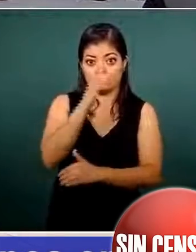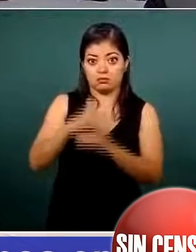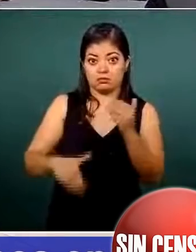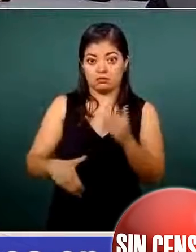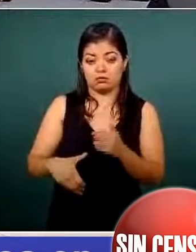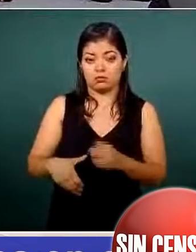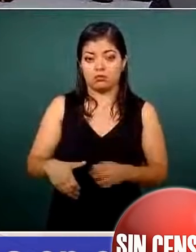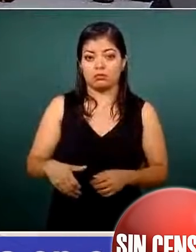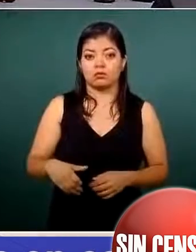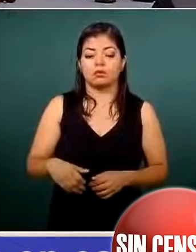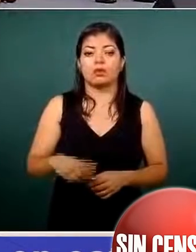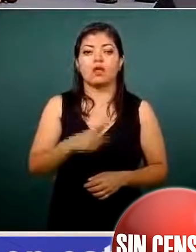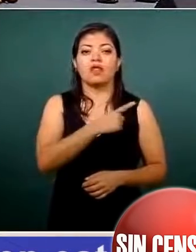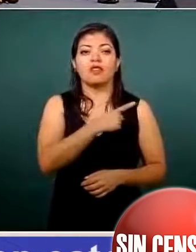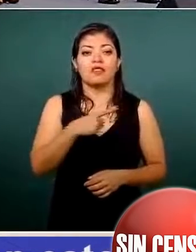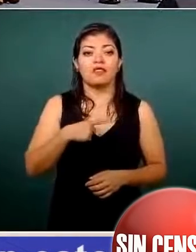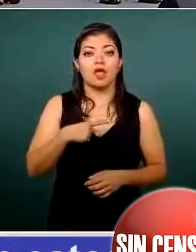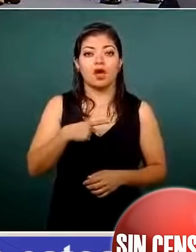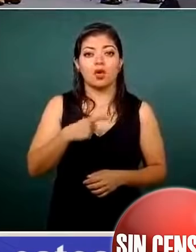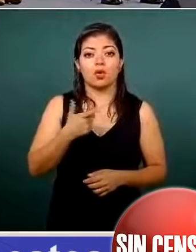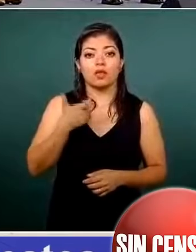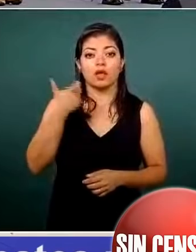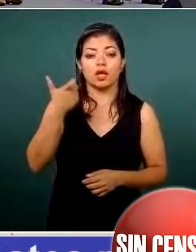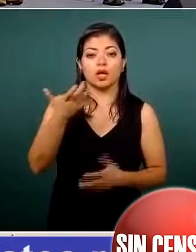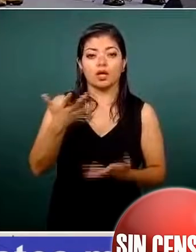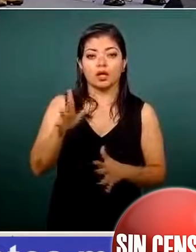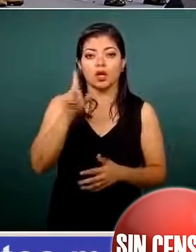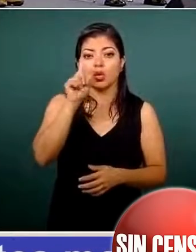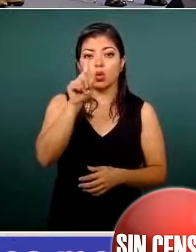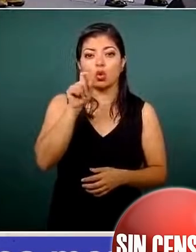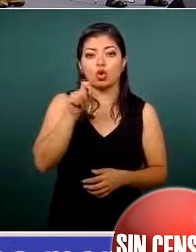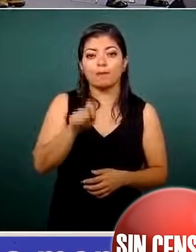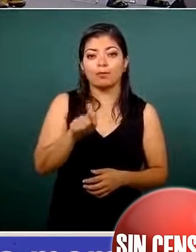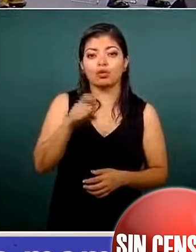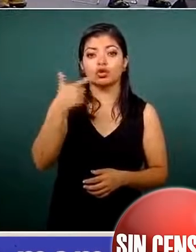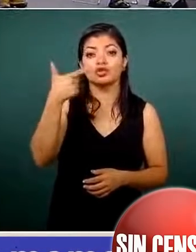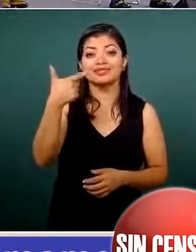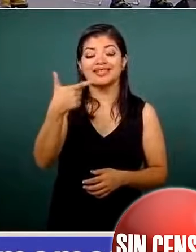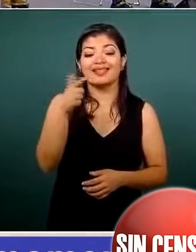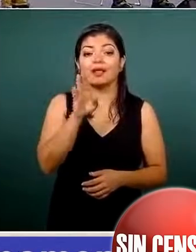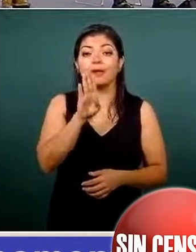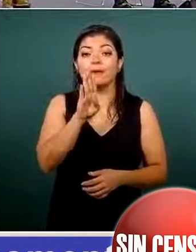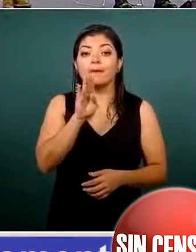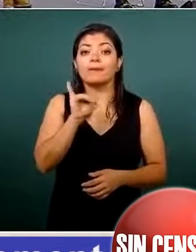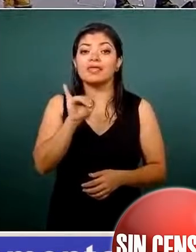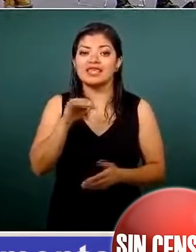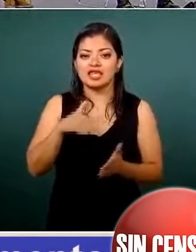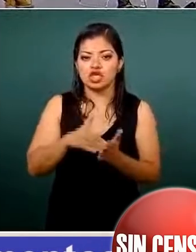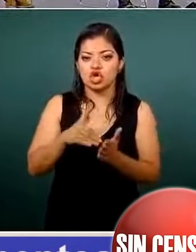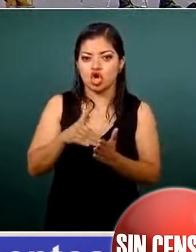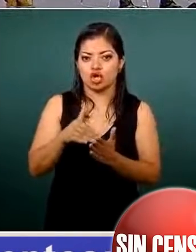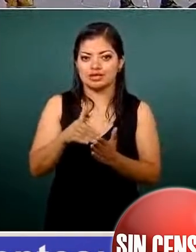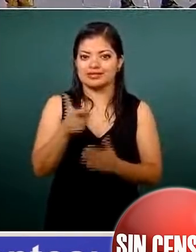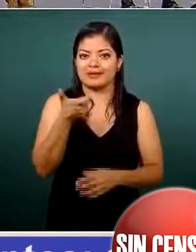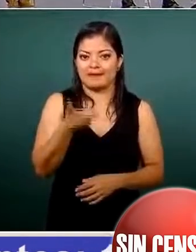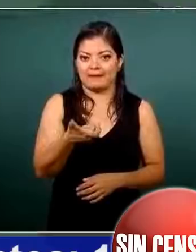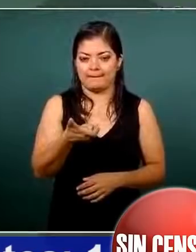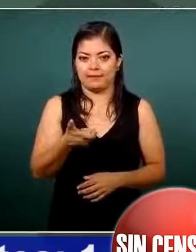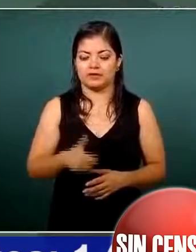la deuda era de 1.7 billones de pesos.